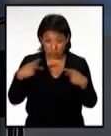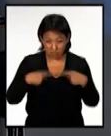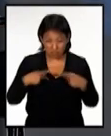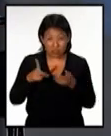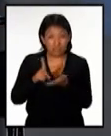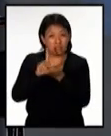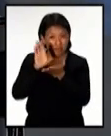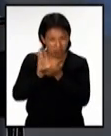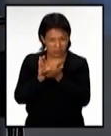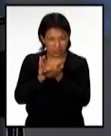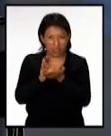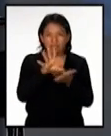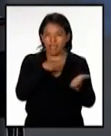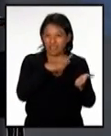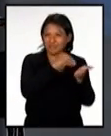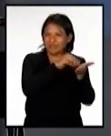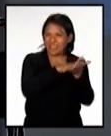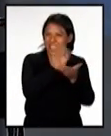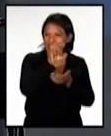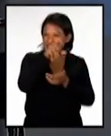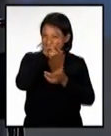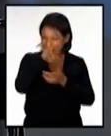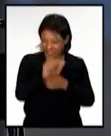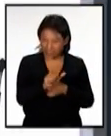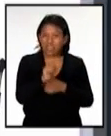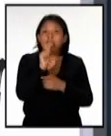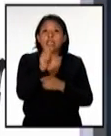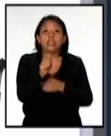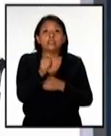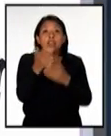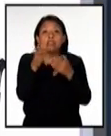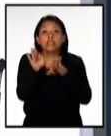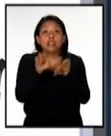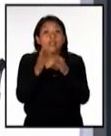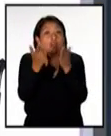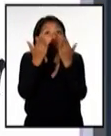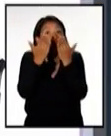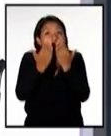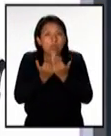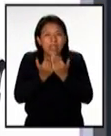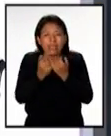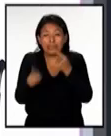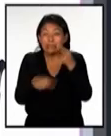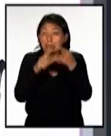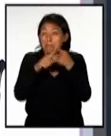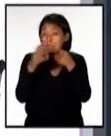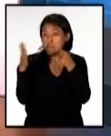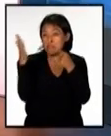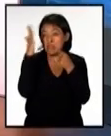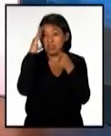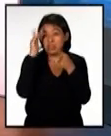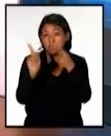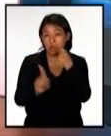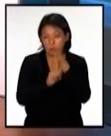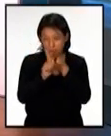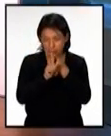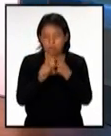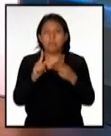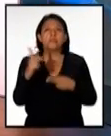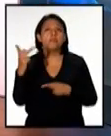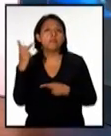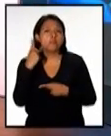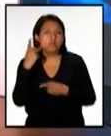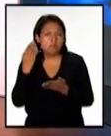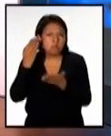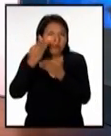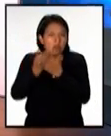según la encuesta nacional sobre discriminación en México, es la falta de empleo. Es el número uno. aunque las políticas públicas y la legislación